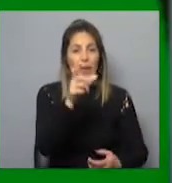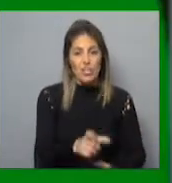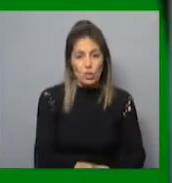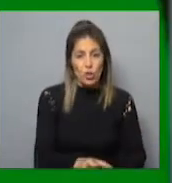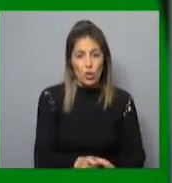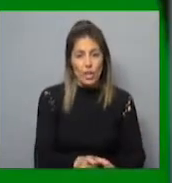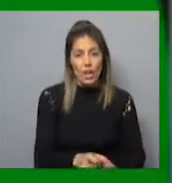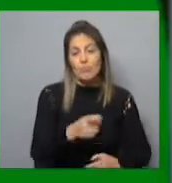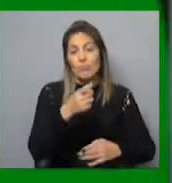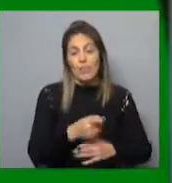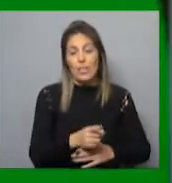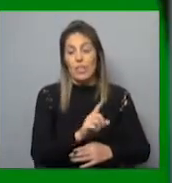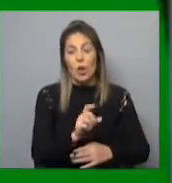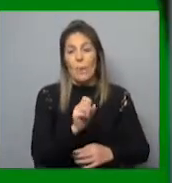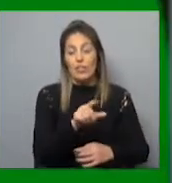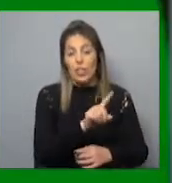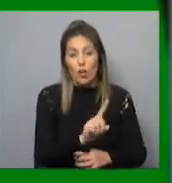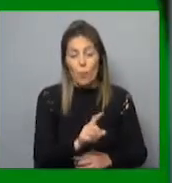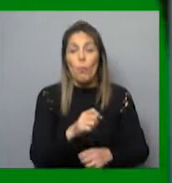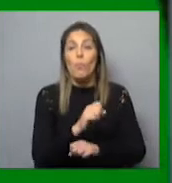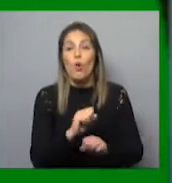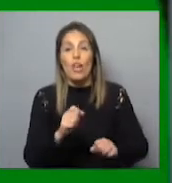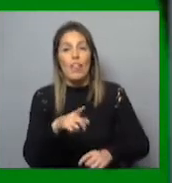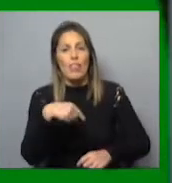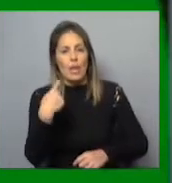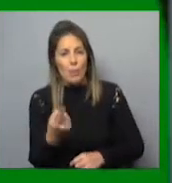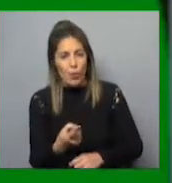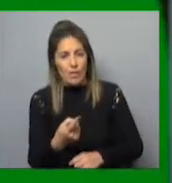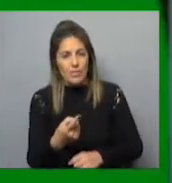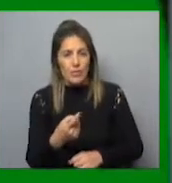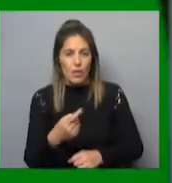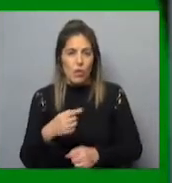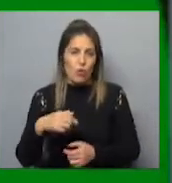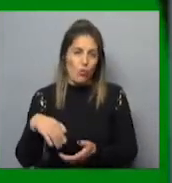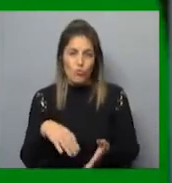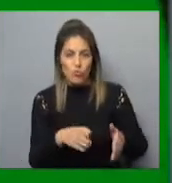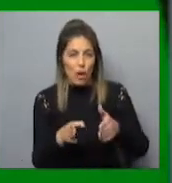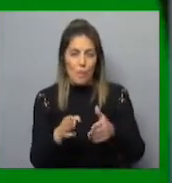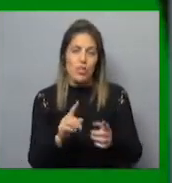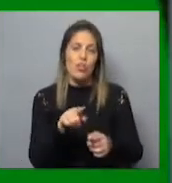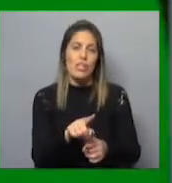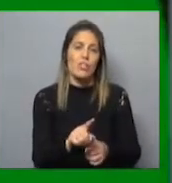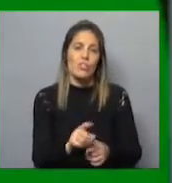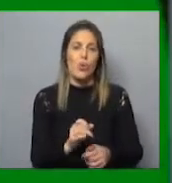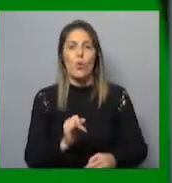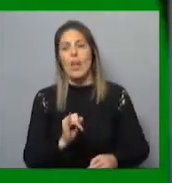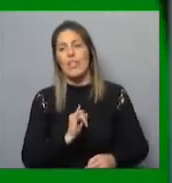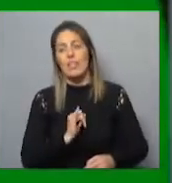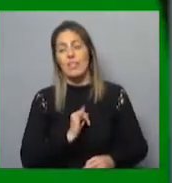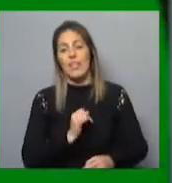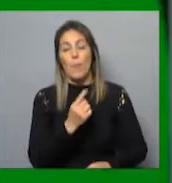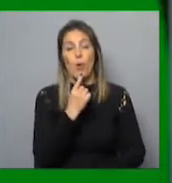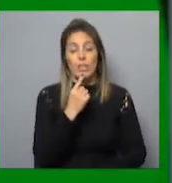podrá después con con su con su trayectoria eso pasará a ser una identidad política y